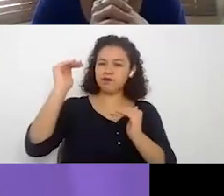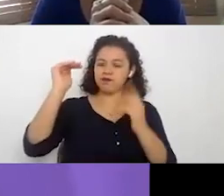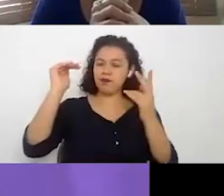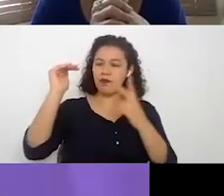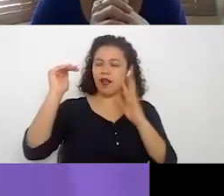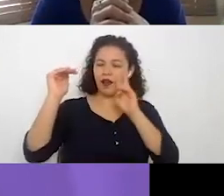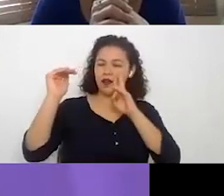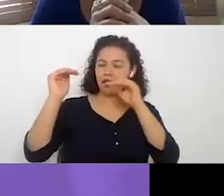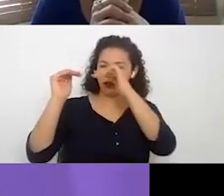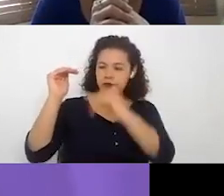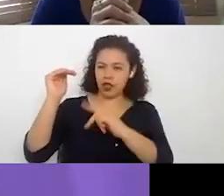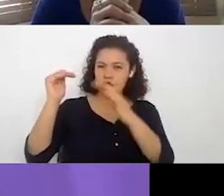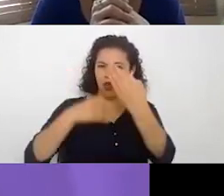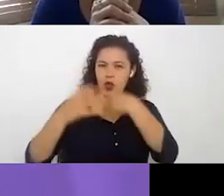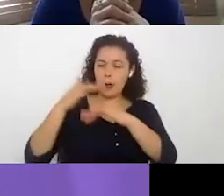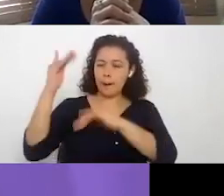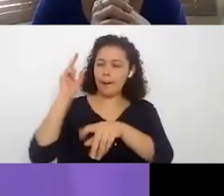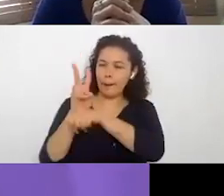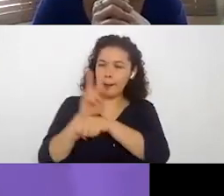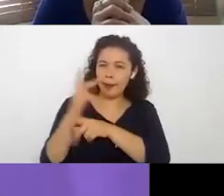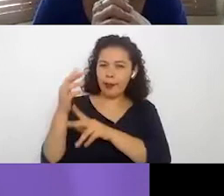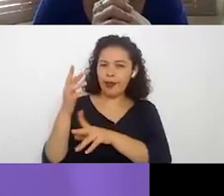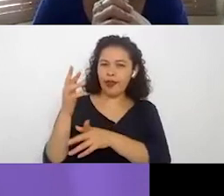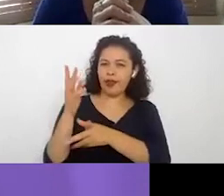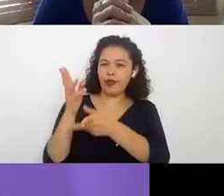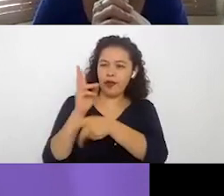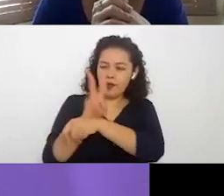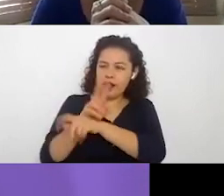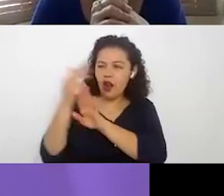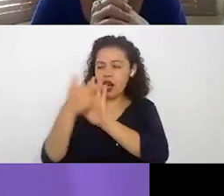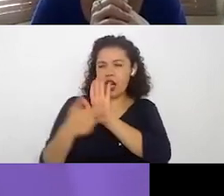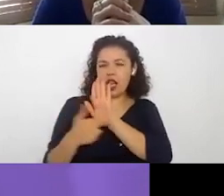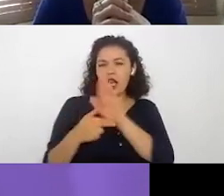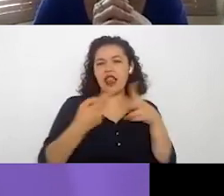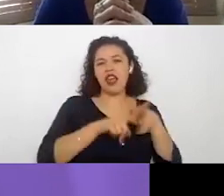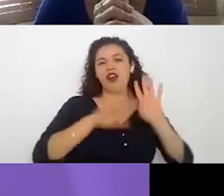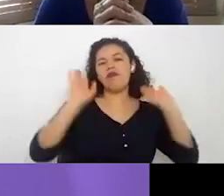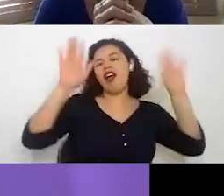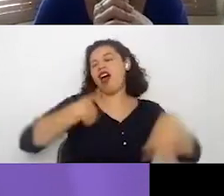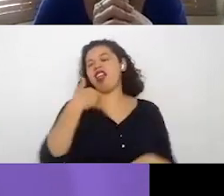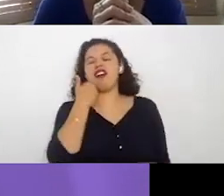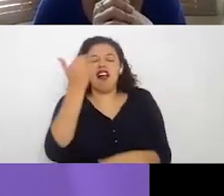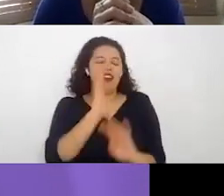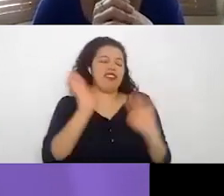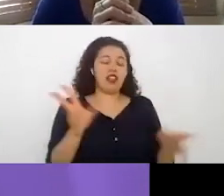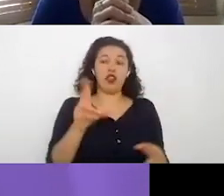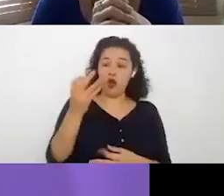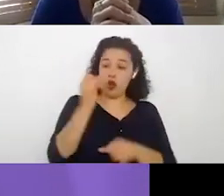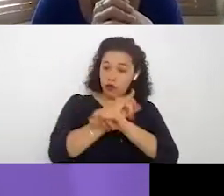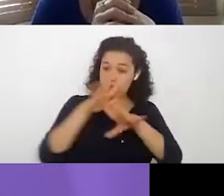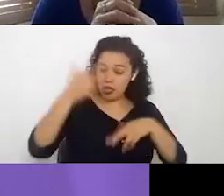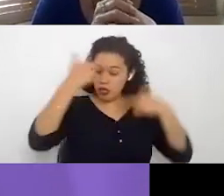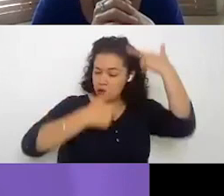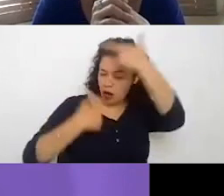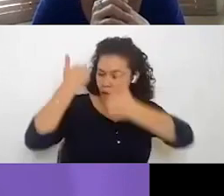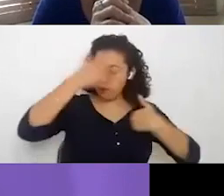Digamos que todas estas regulaciones no nacieron de un capricho, nacieron de un análisis de datos de